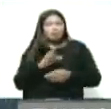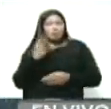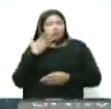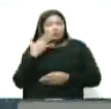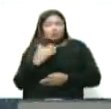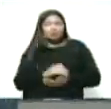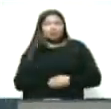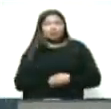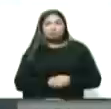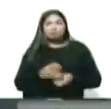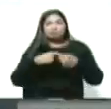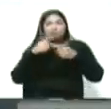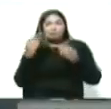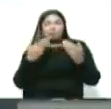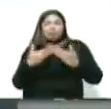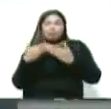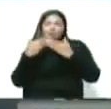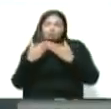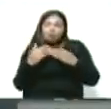ejemplo deserción escolar,